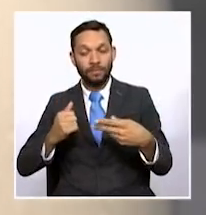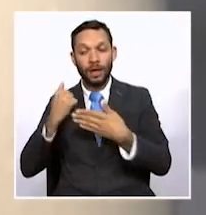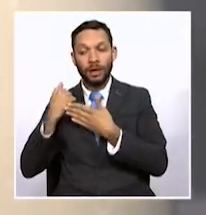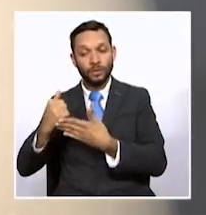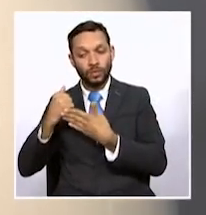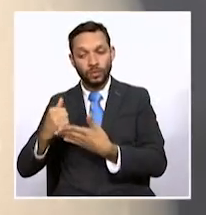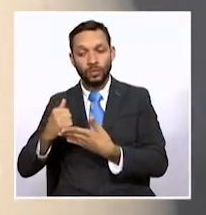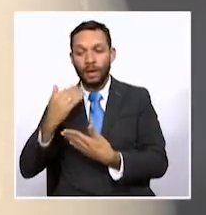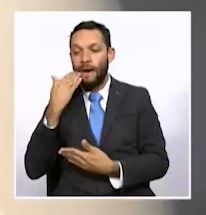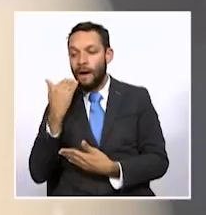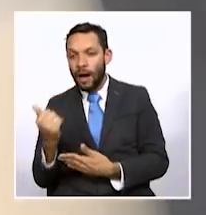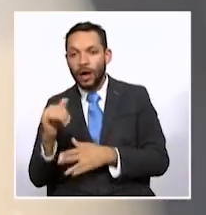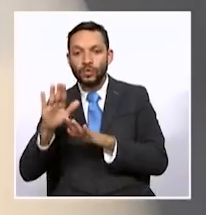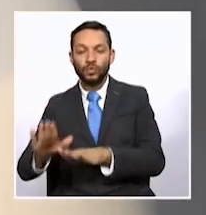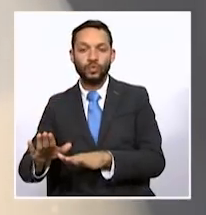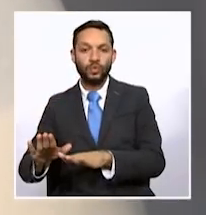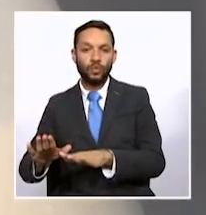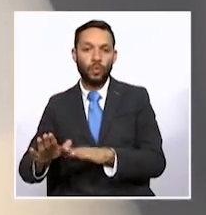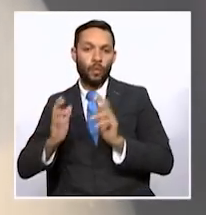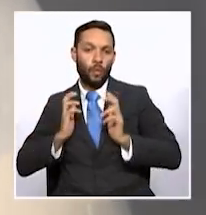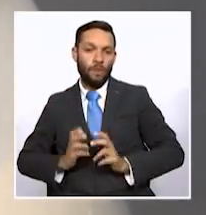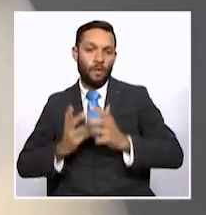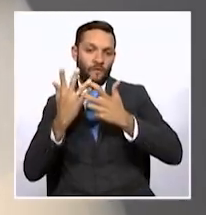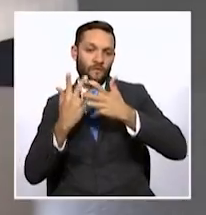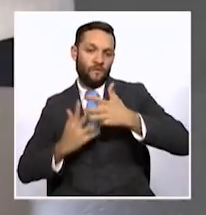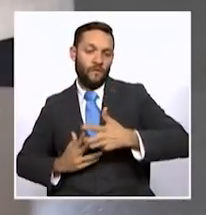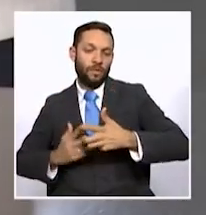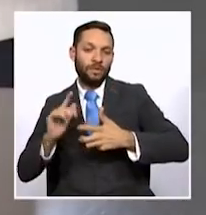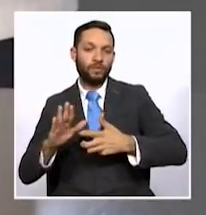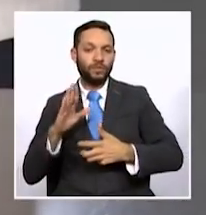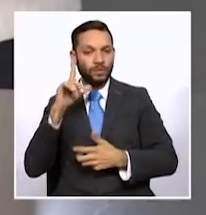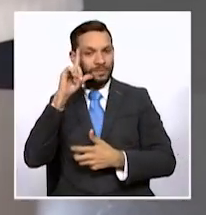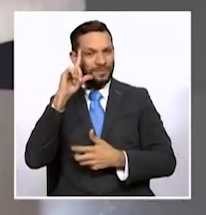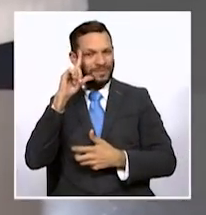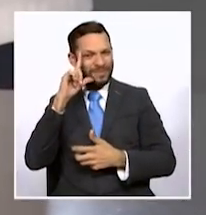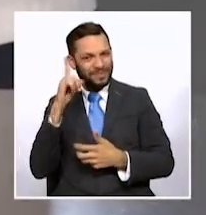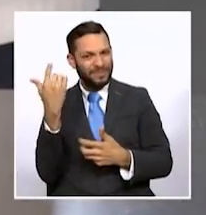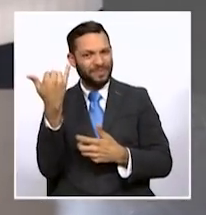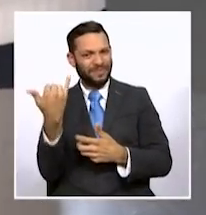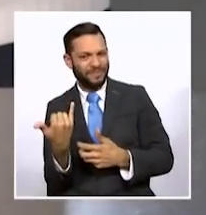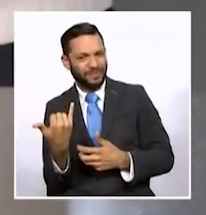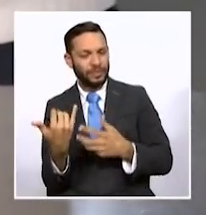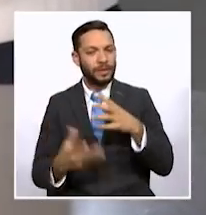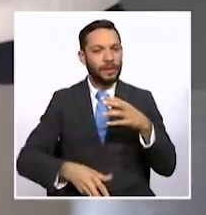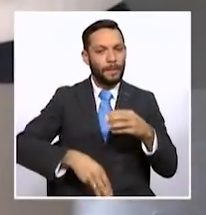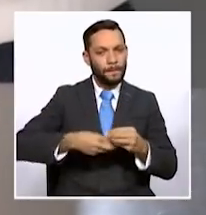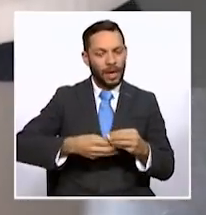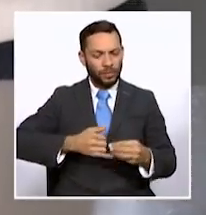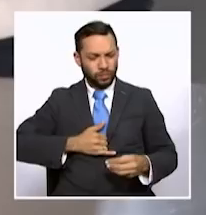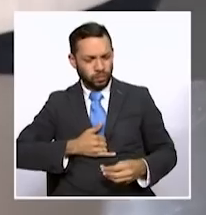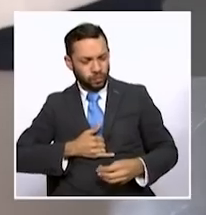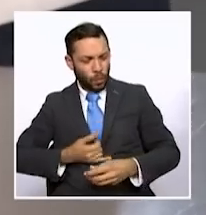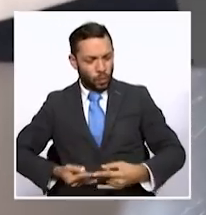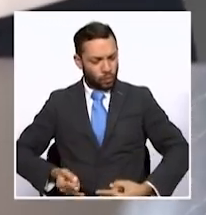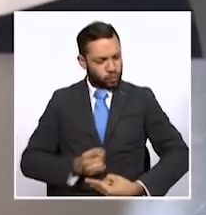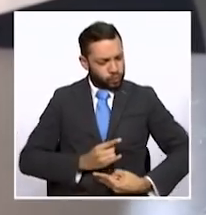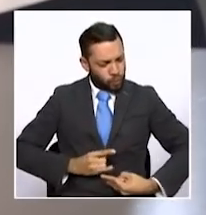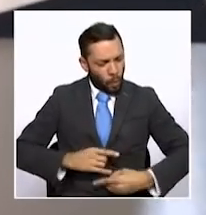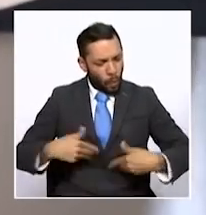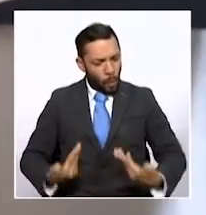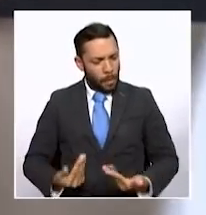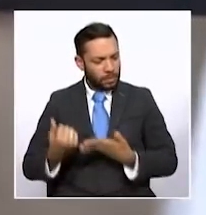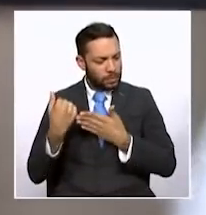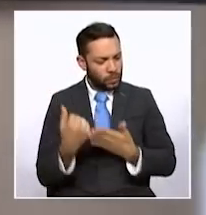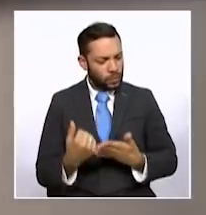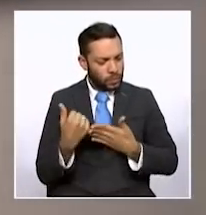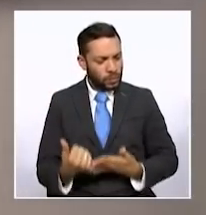ginecología, el cirujano vascular y la enfermedad vascular, la parte de la nutrición con los probióticos y demás. Eso es